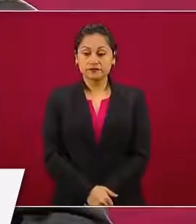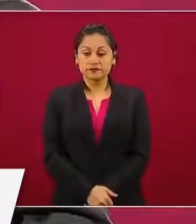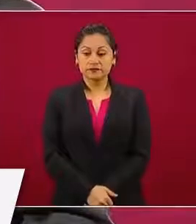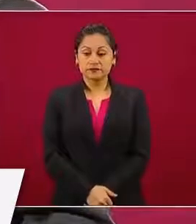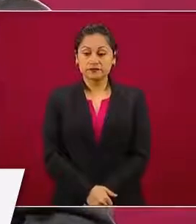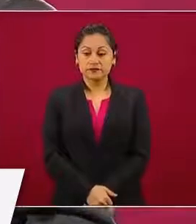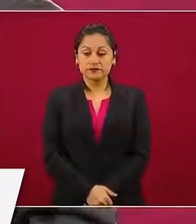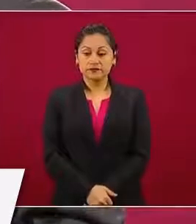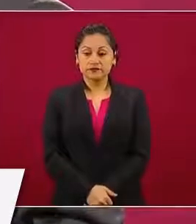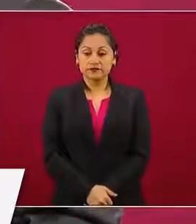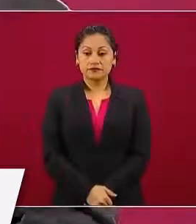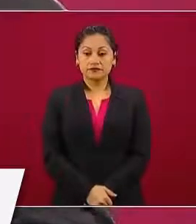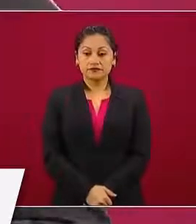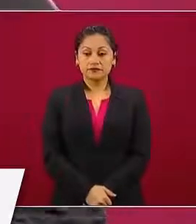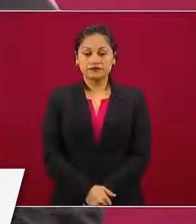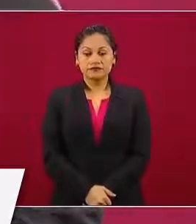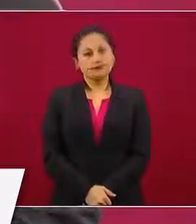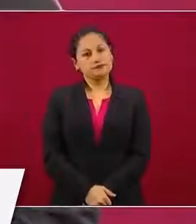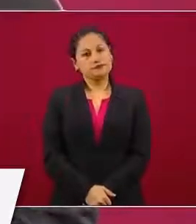ahora sí que volaron, pero